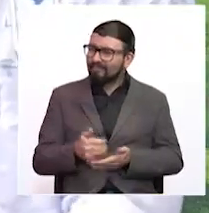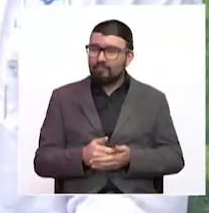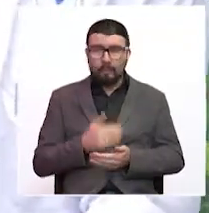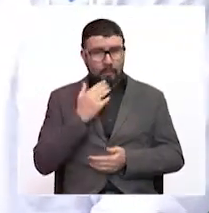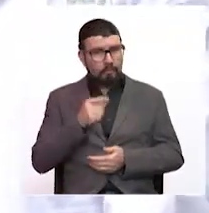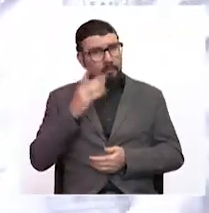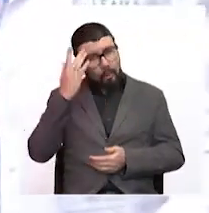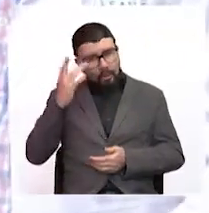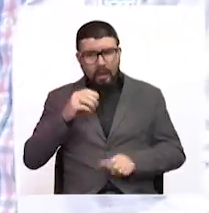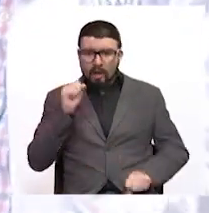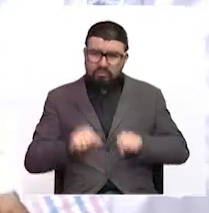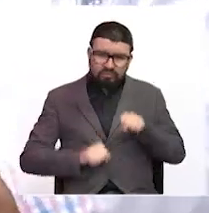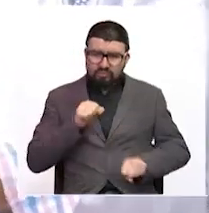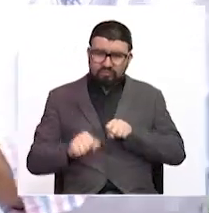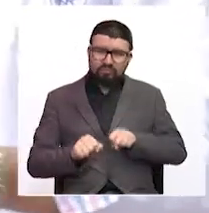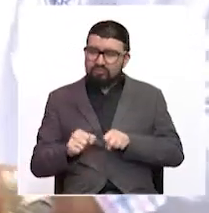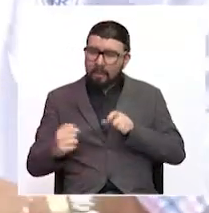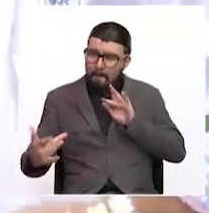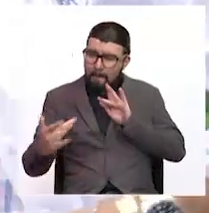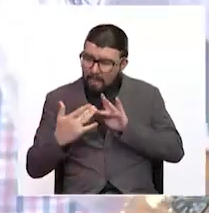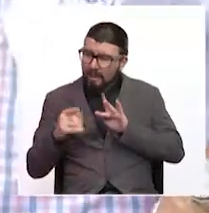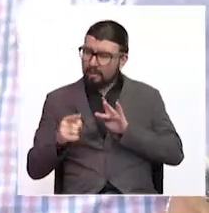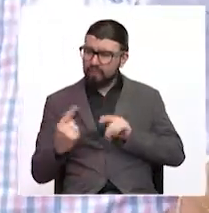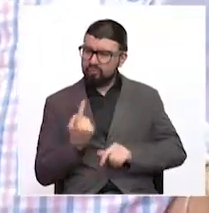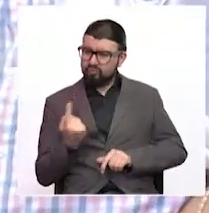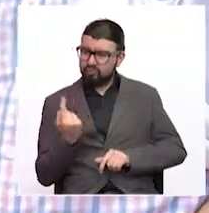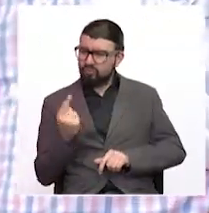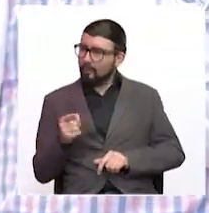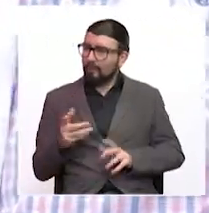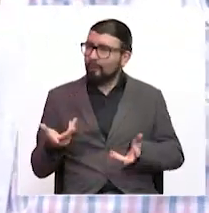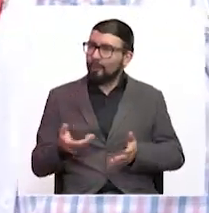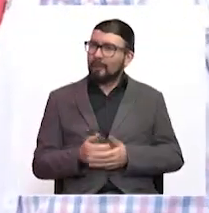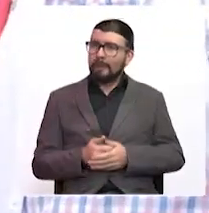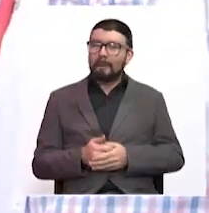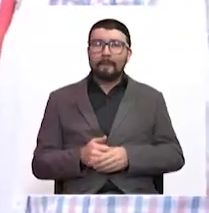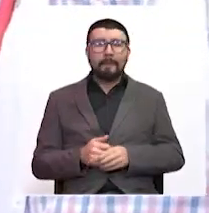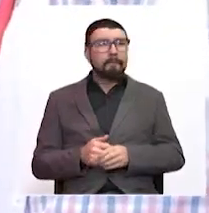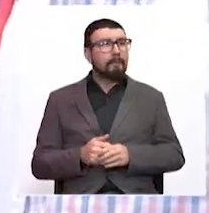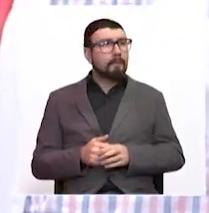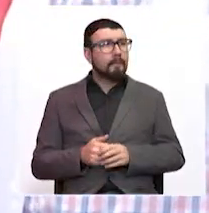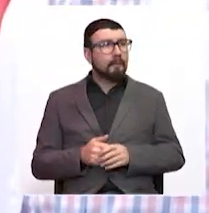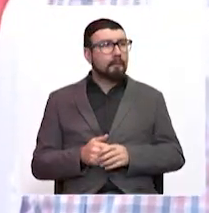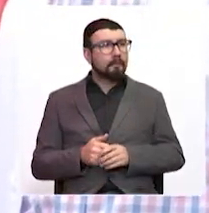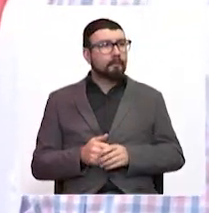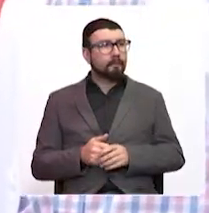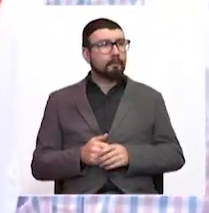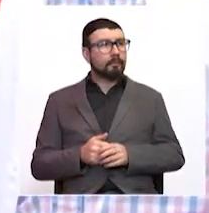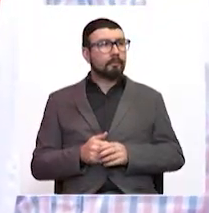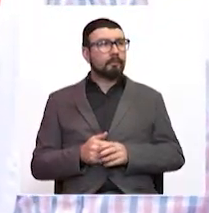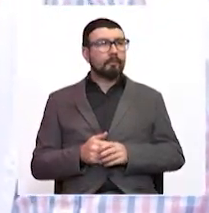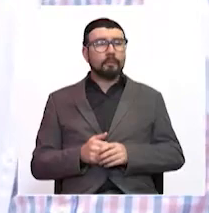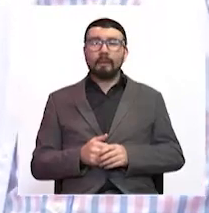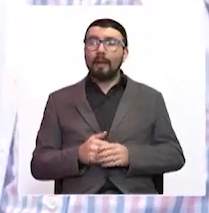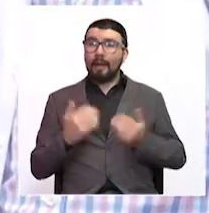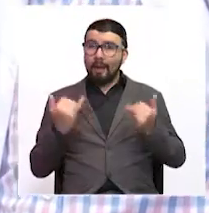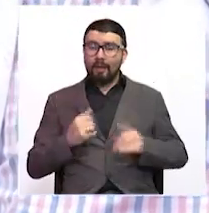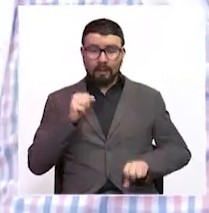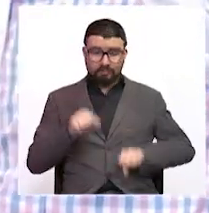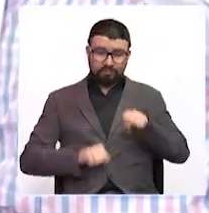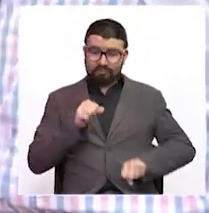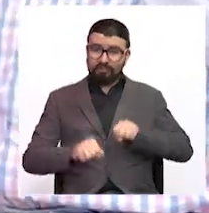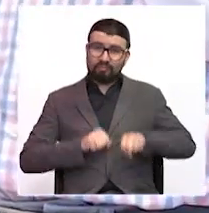bicicleta y usted lo pegó una licuadora con cómo es esto lo que veáis que en este momento en las vice licuadoras